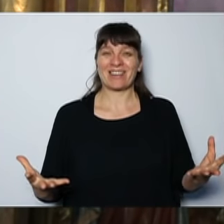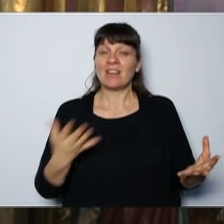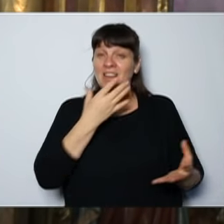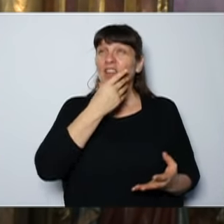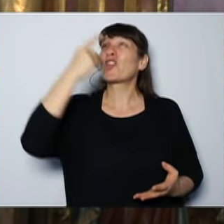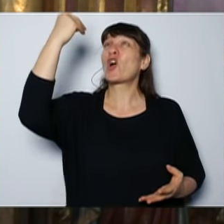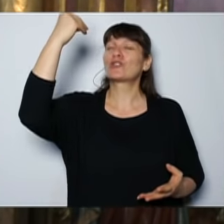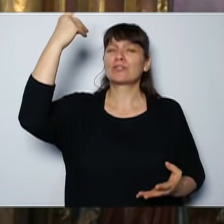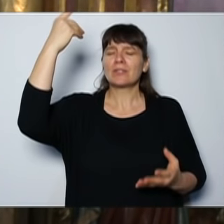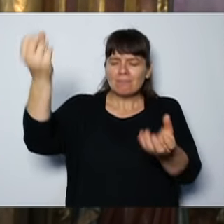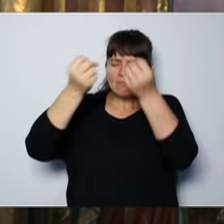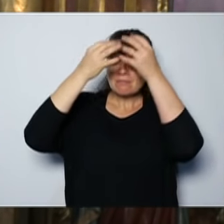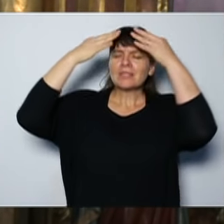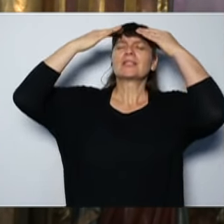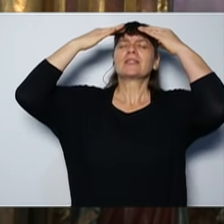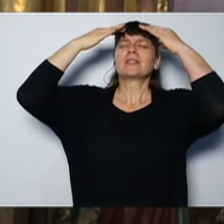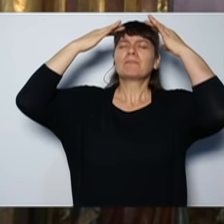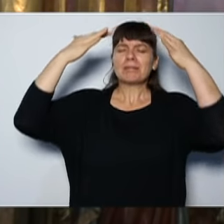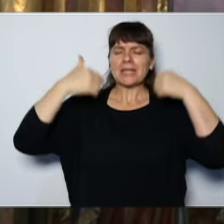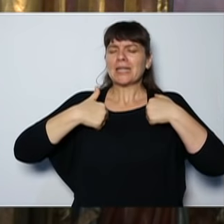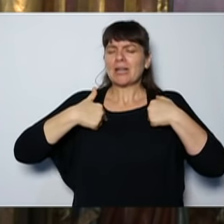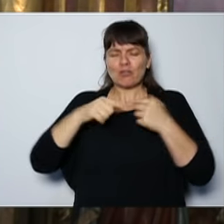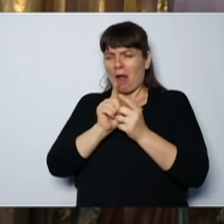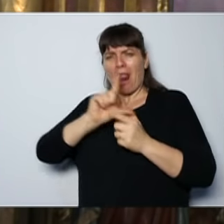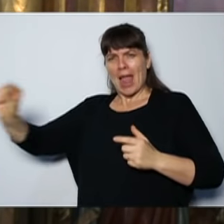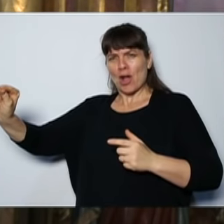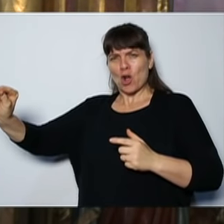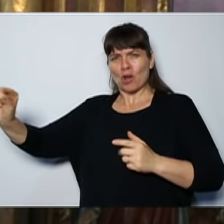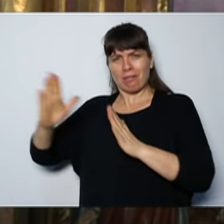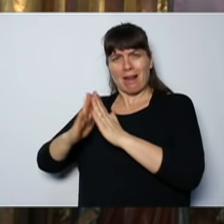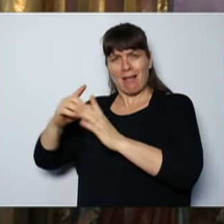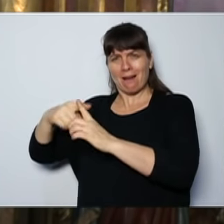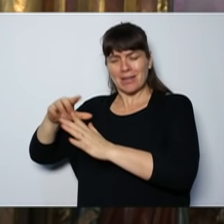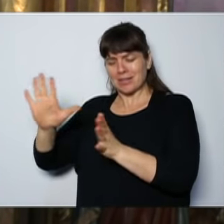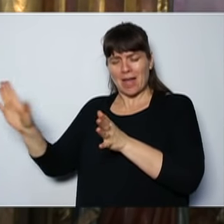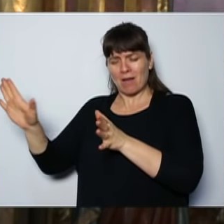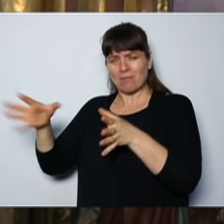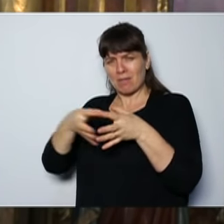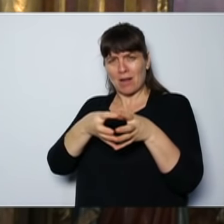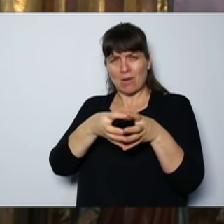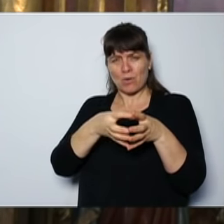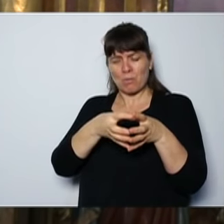Y Dios puede inspirar aún al que está más alejado del rebaño,